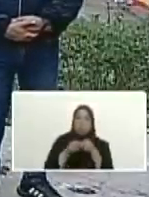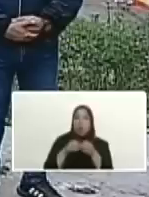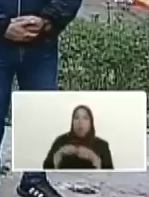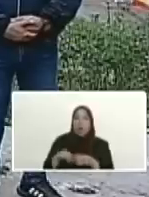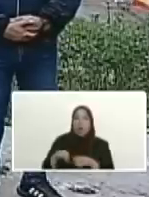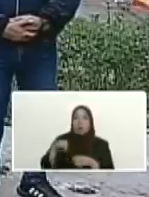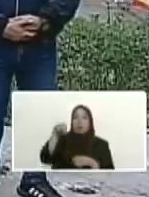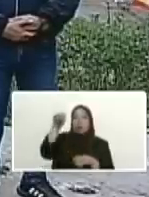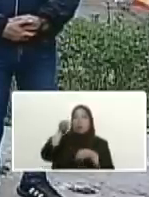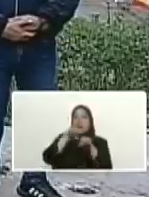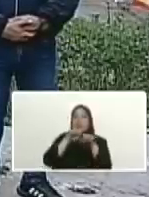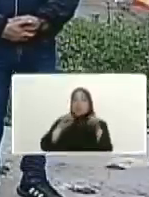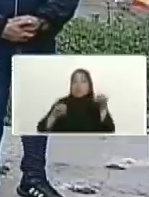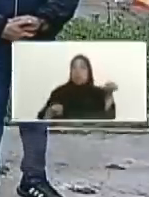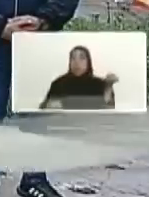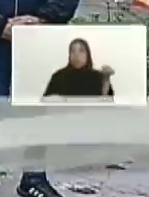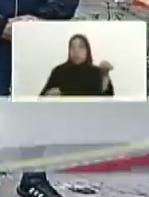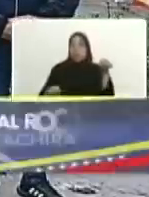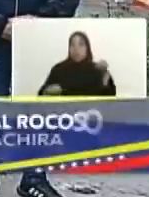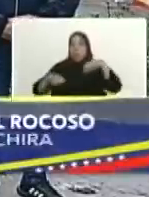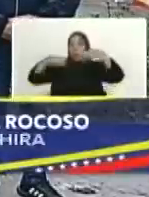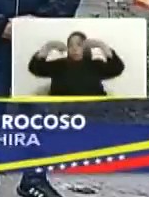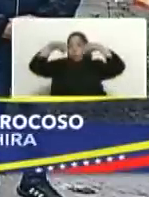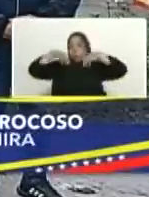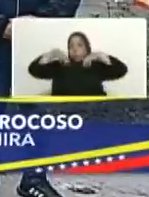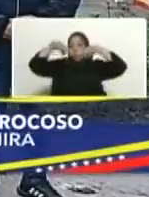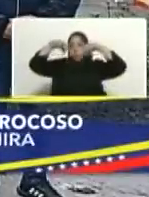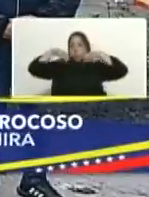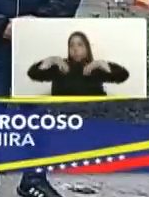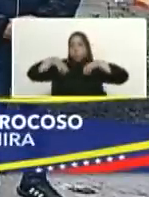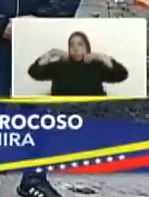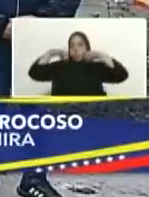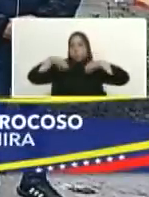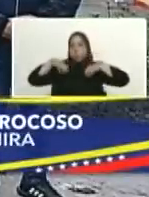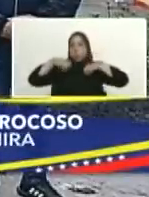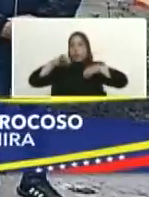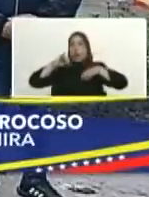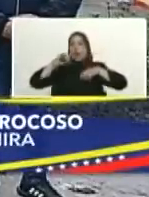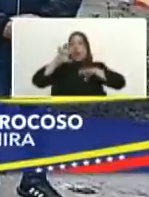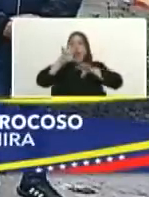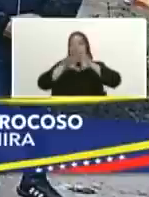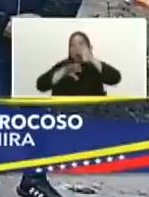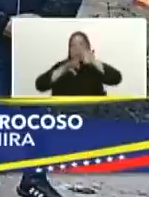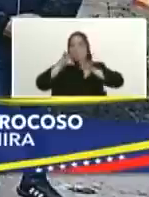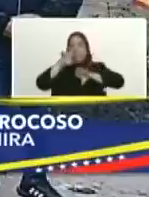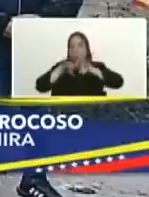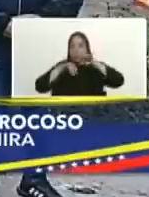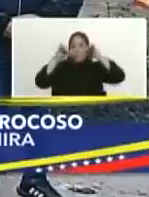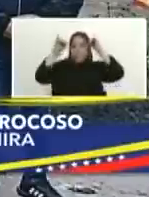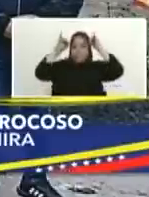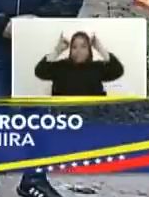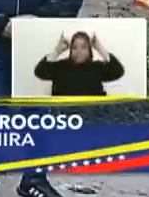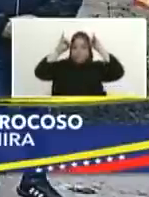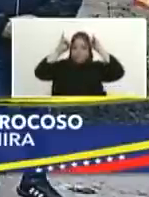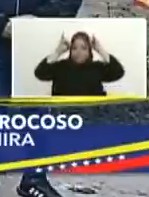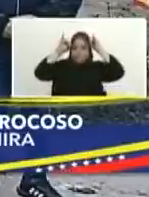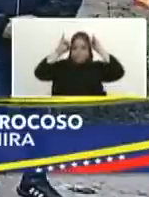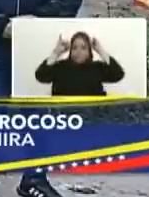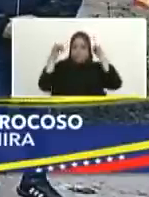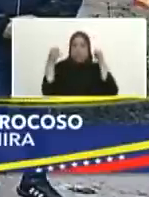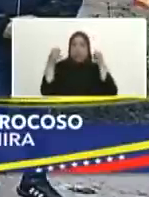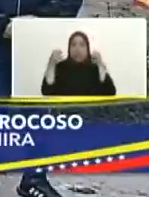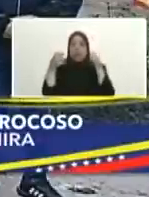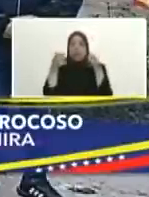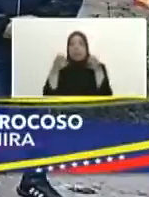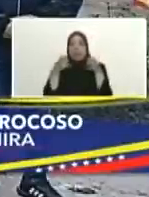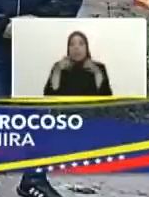ganaderos se reunieron y van a hacer una subasta porque ellos están conscientes como usted lo acaba de señalar que por ejemplo si se van las vías en la zona norte se quedan